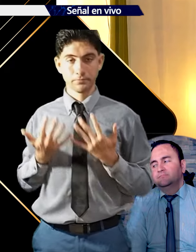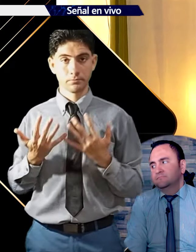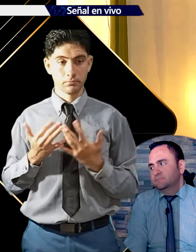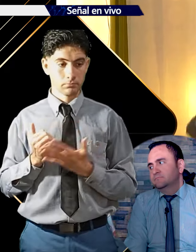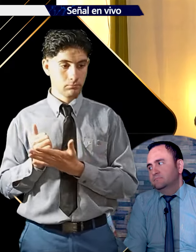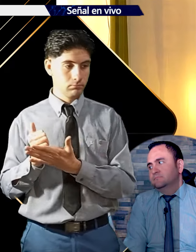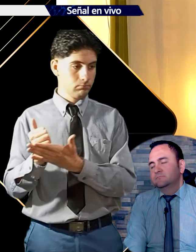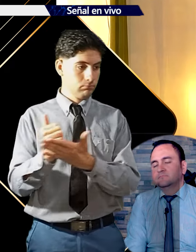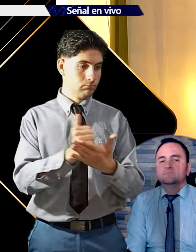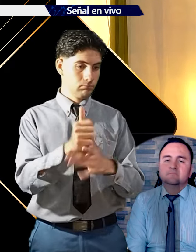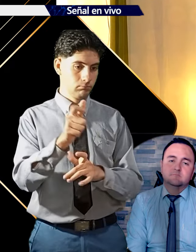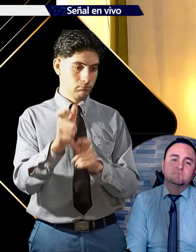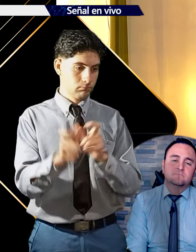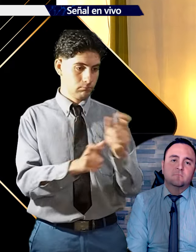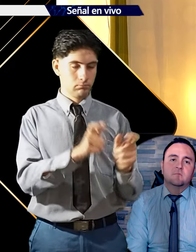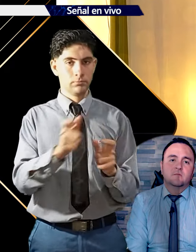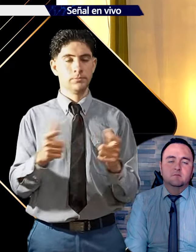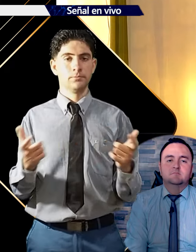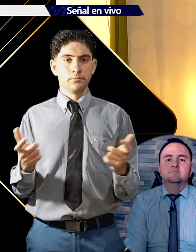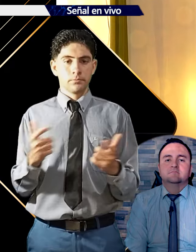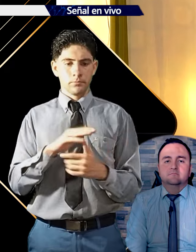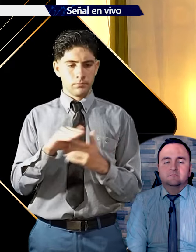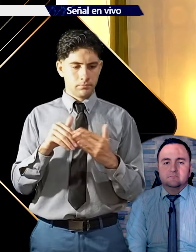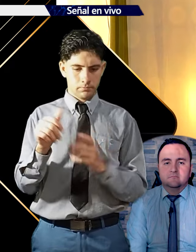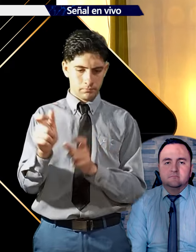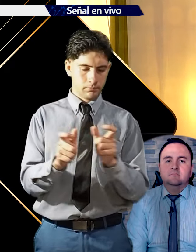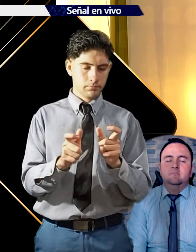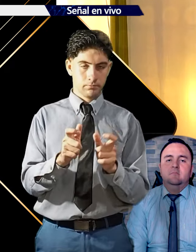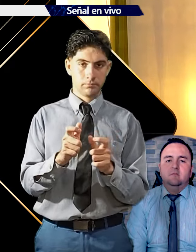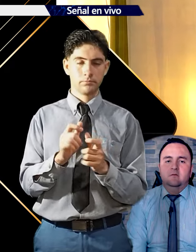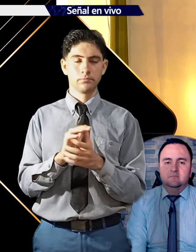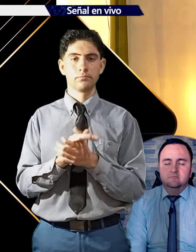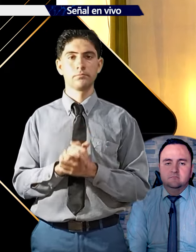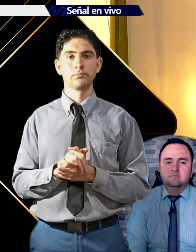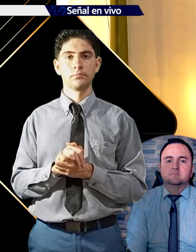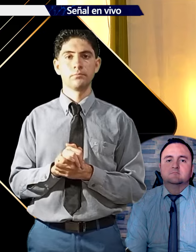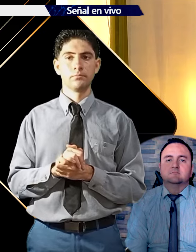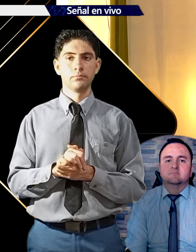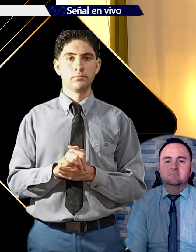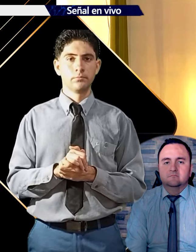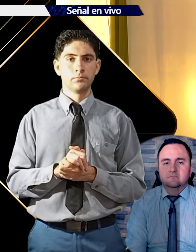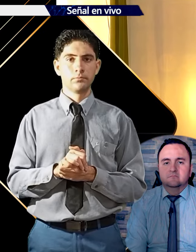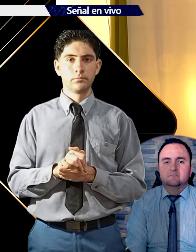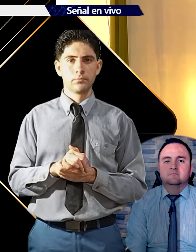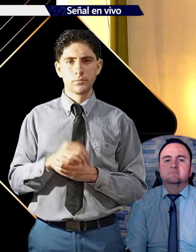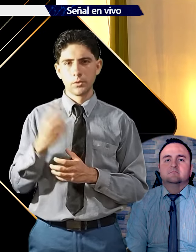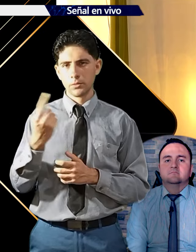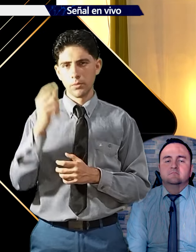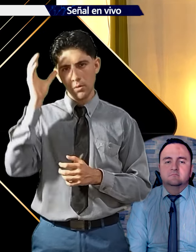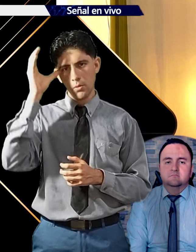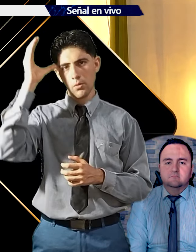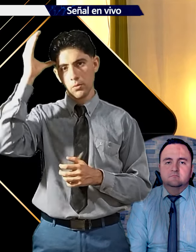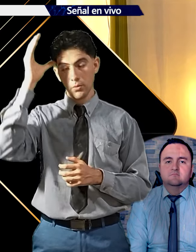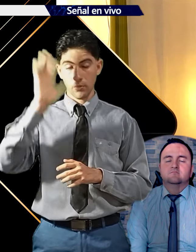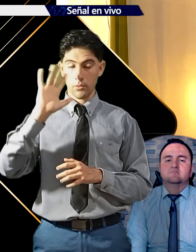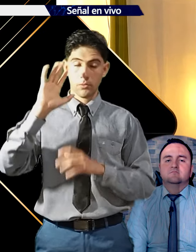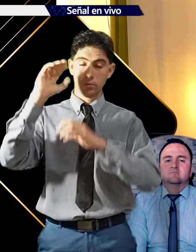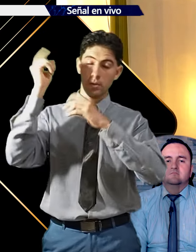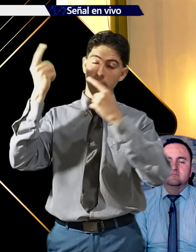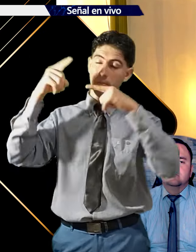los yugos para liberar a esa gente que está tan perdida, a los drogadictos, a los alcohólicos, al mundo, hermano, no lo hacemos